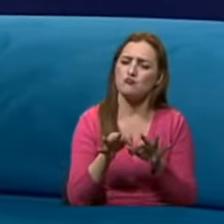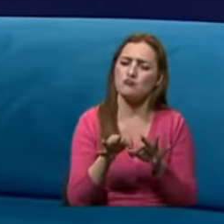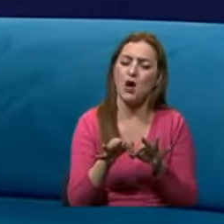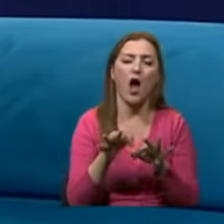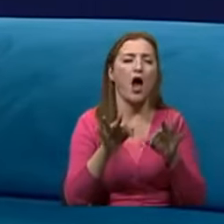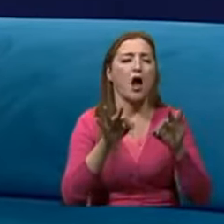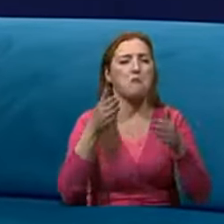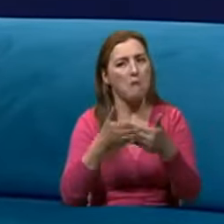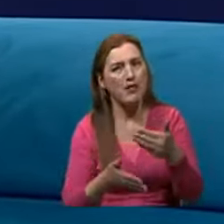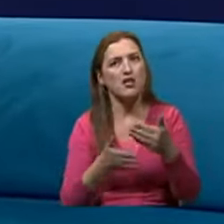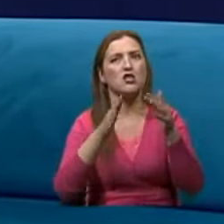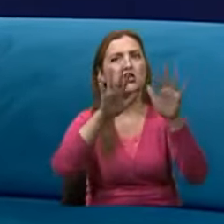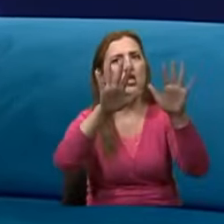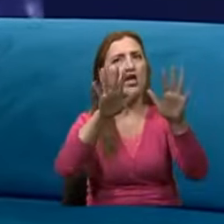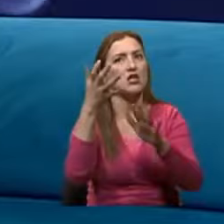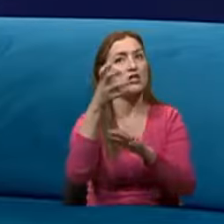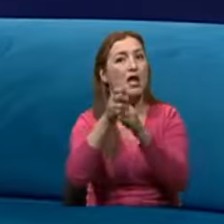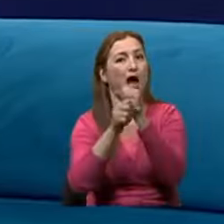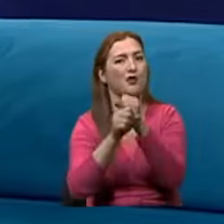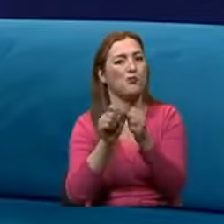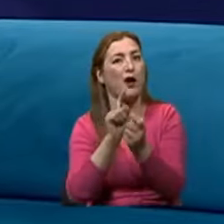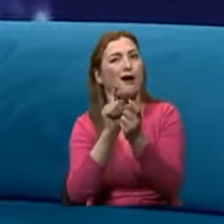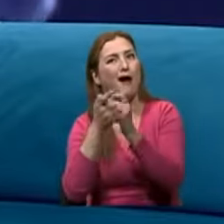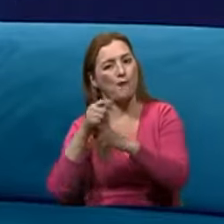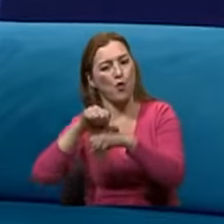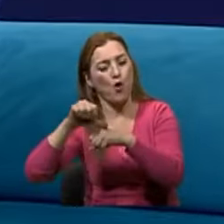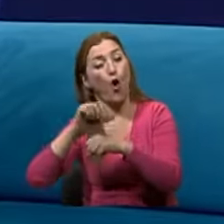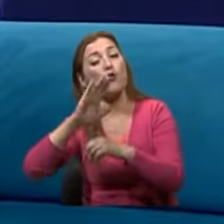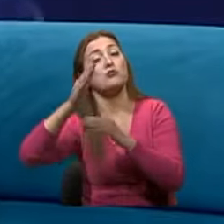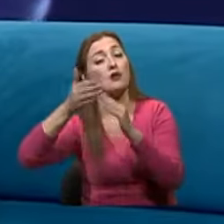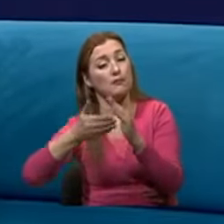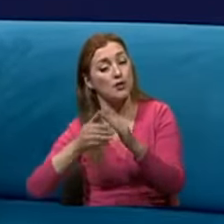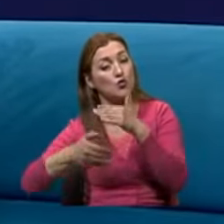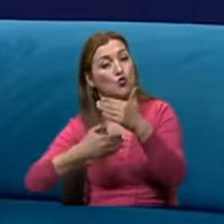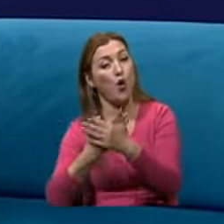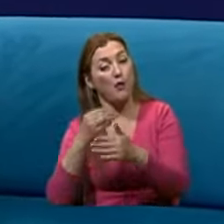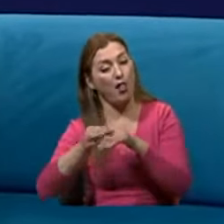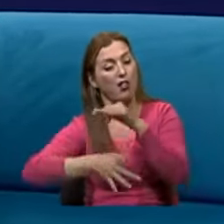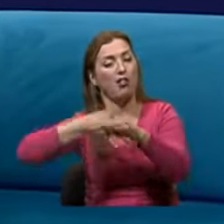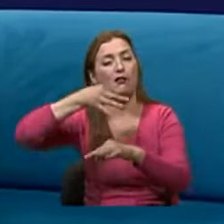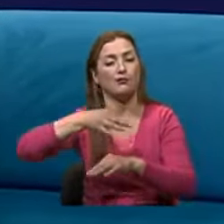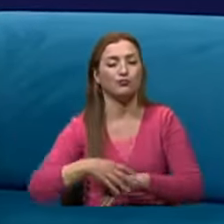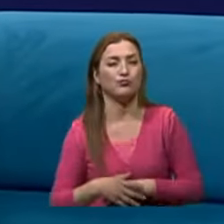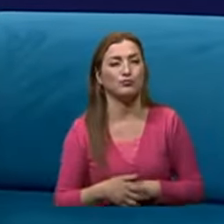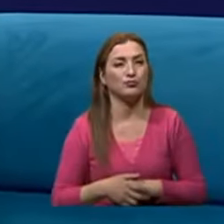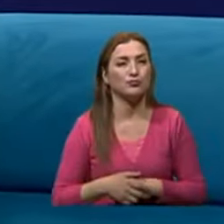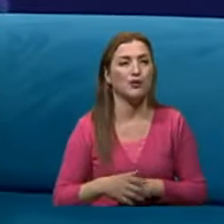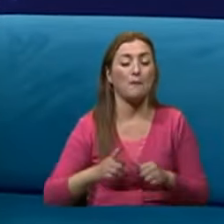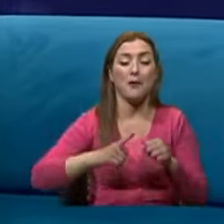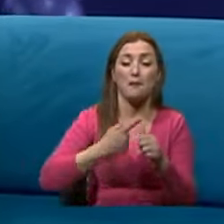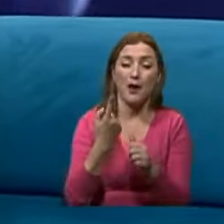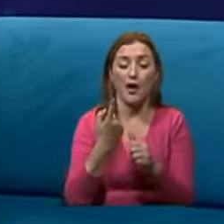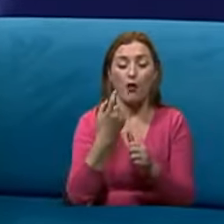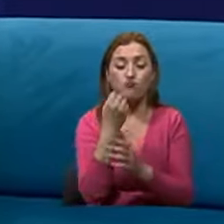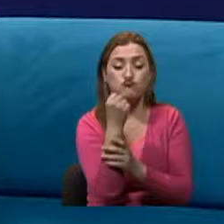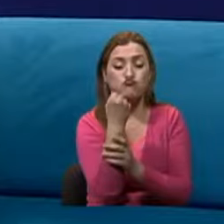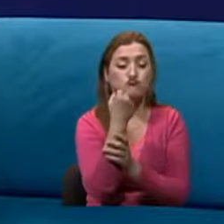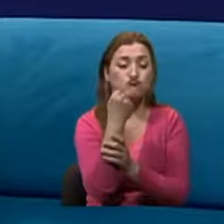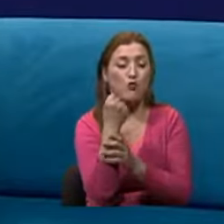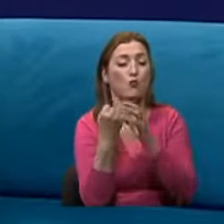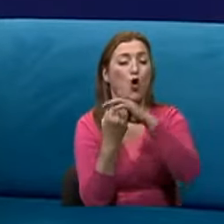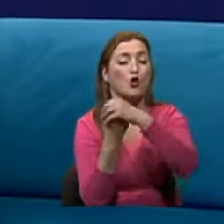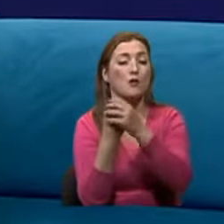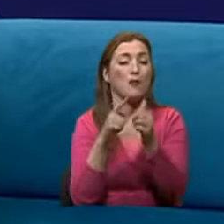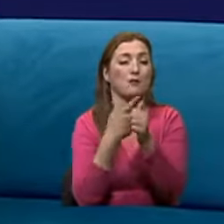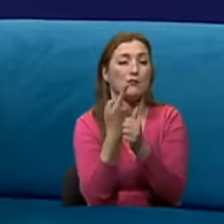mejor de los casos y luego tenemos que cambiar y poner una prótesis nueva. Una prótesis inicial, es decir, la primera prótesis, tiene un costo